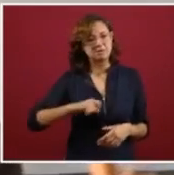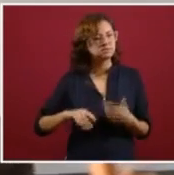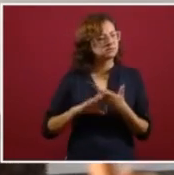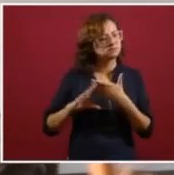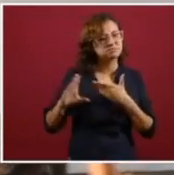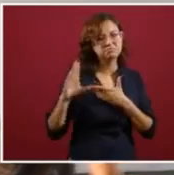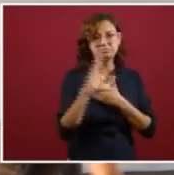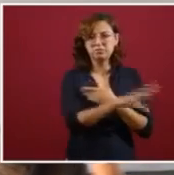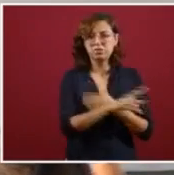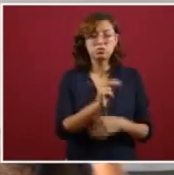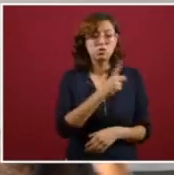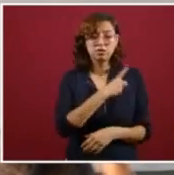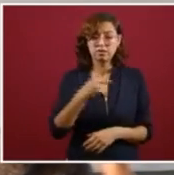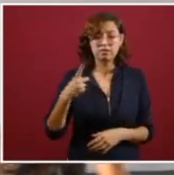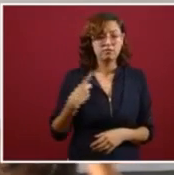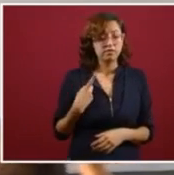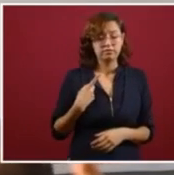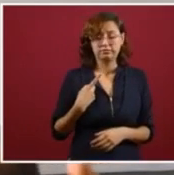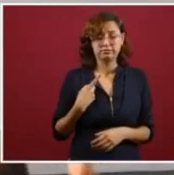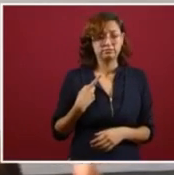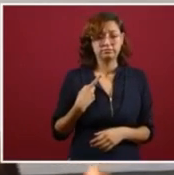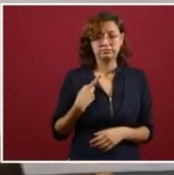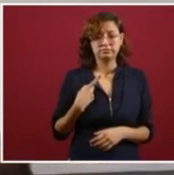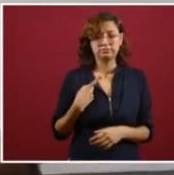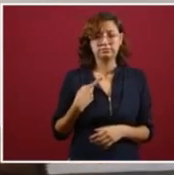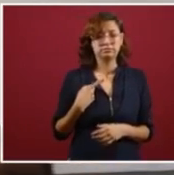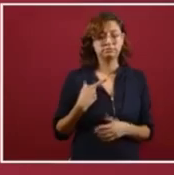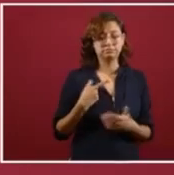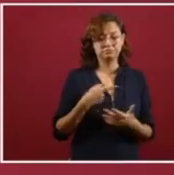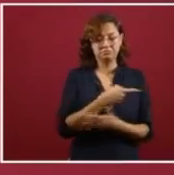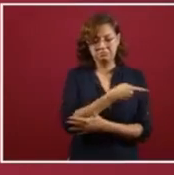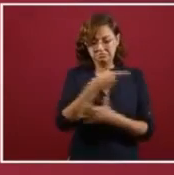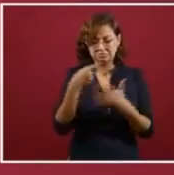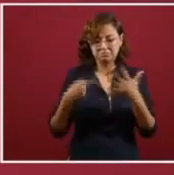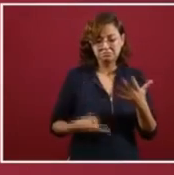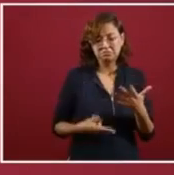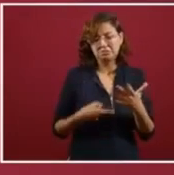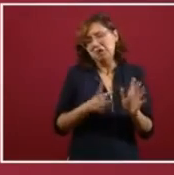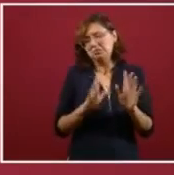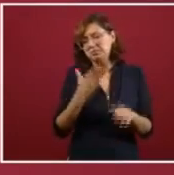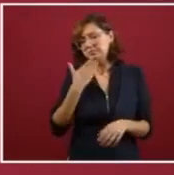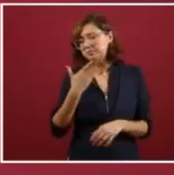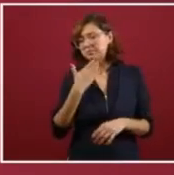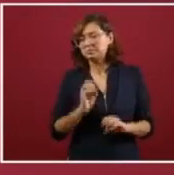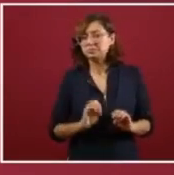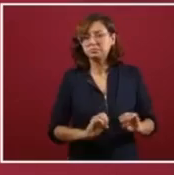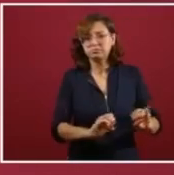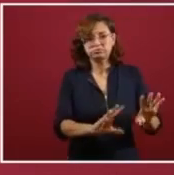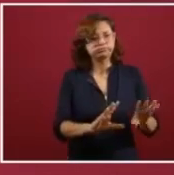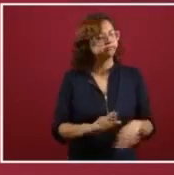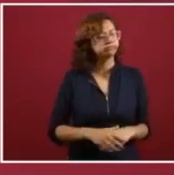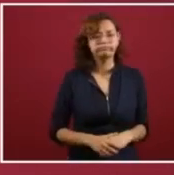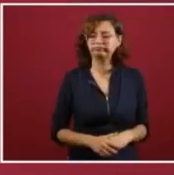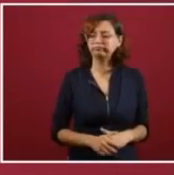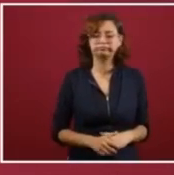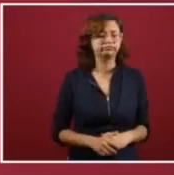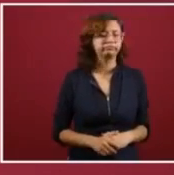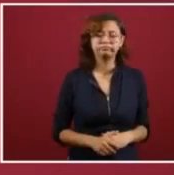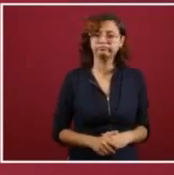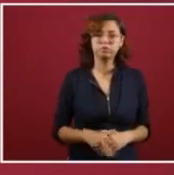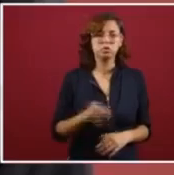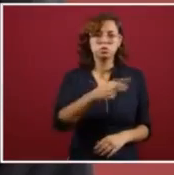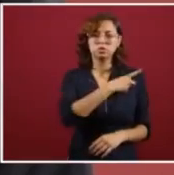En ningún caso. No se debe de tolerar. Y esa es la